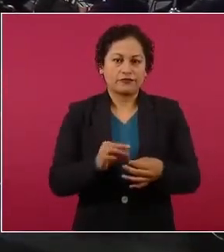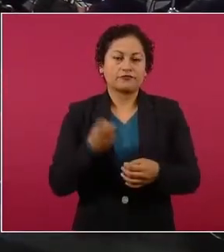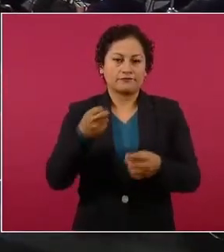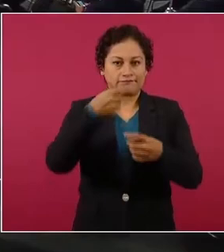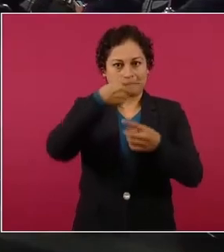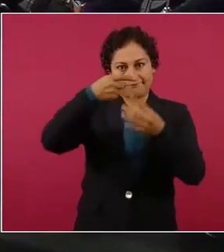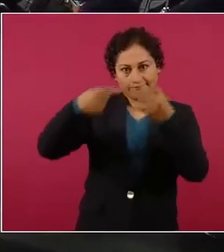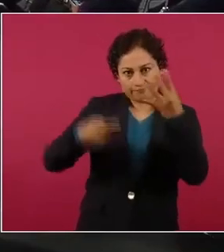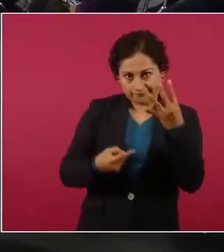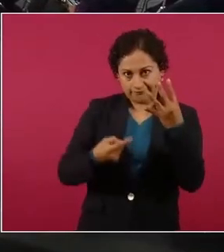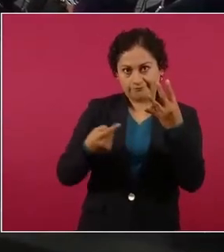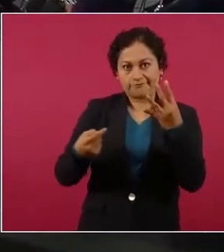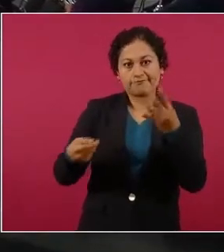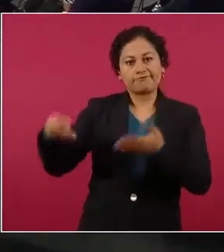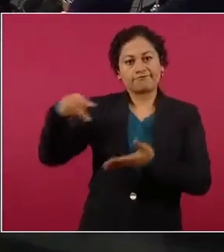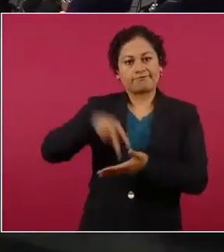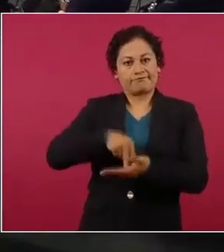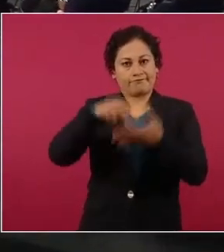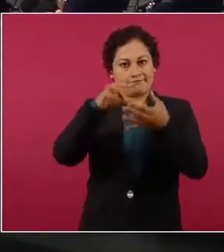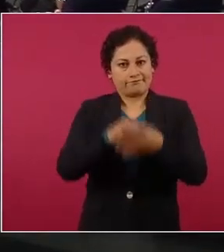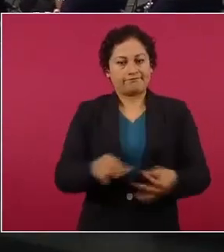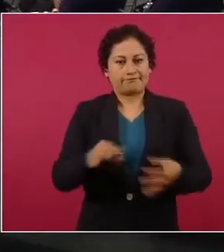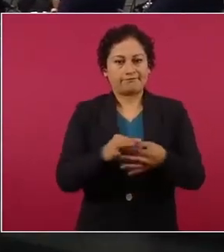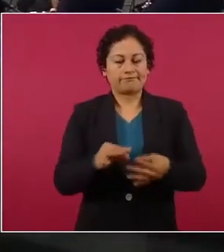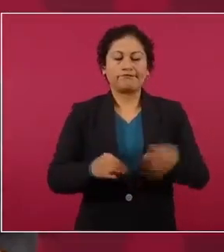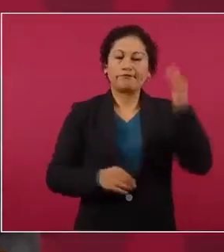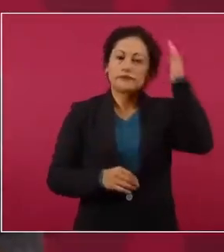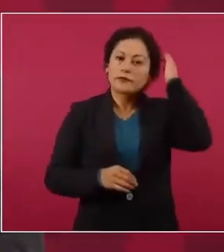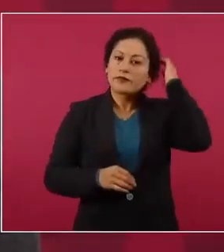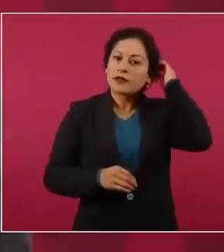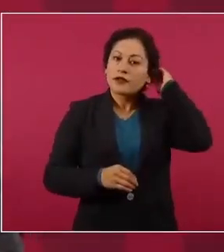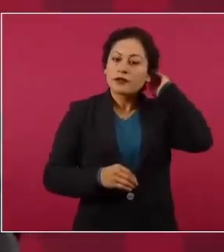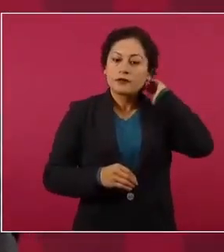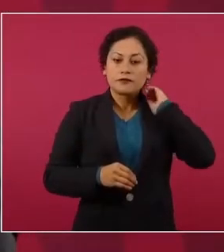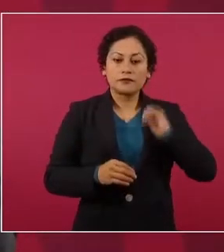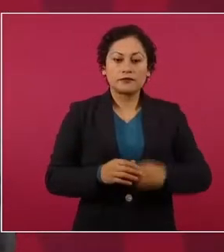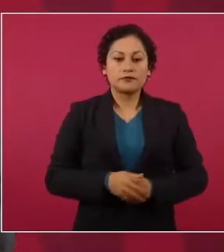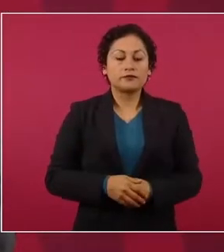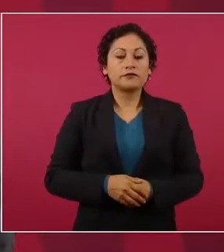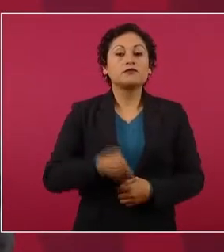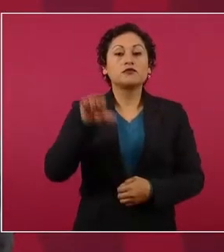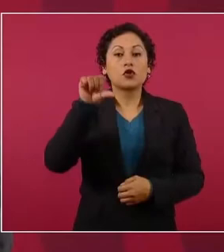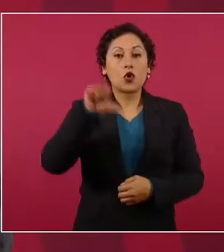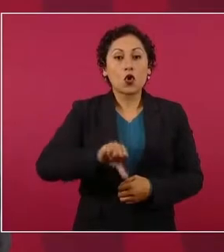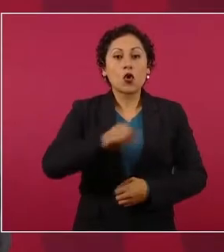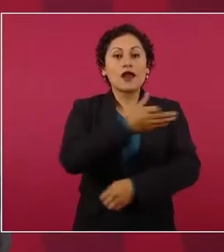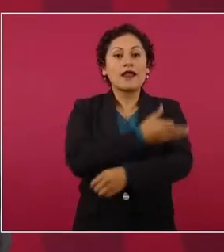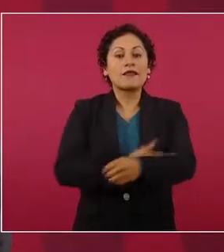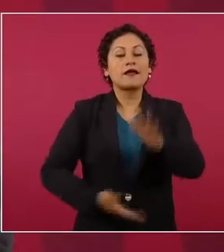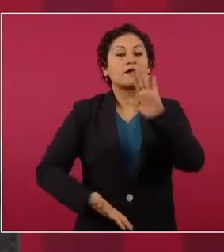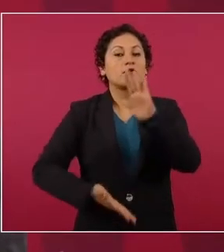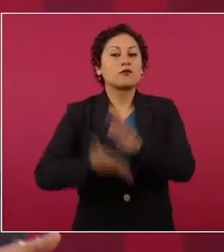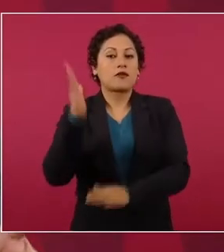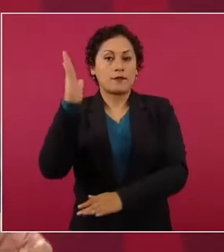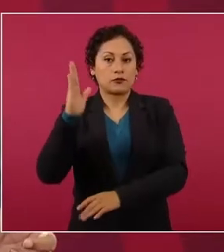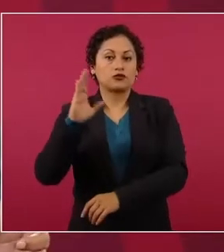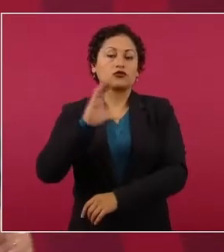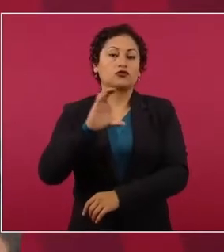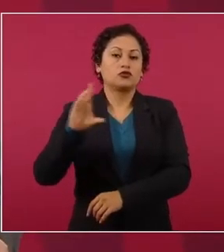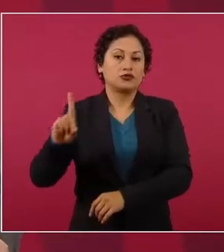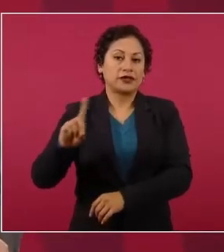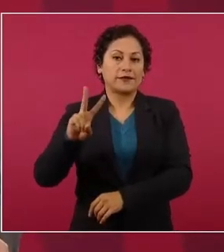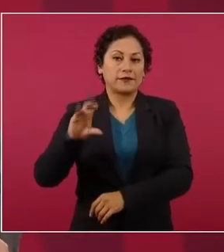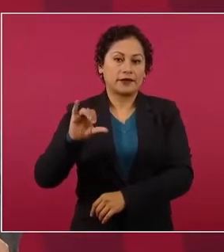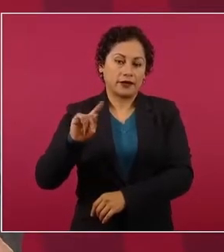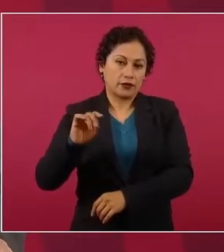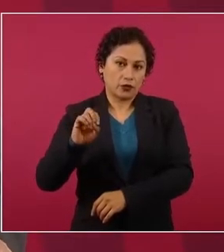plan. Hoy también, en la tarde, salimos a Ciudad Victoria. Vamos